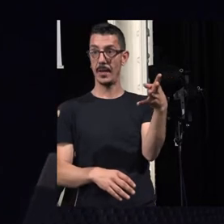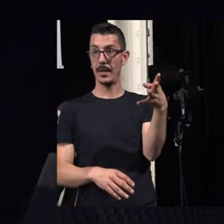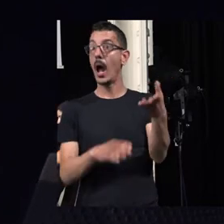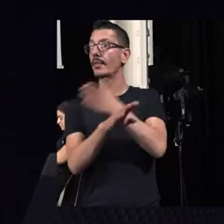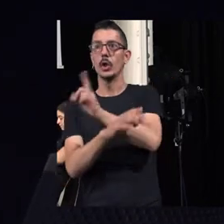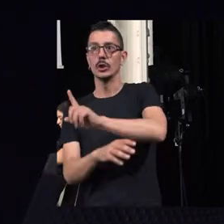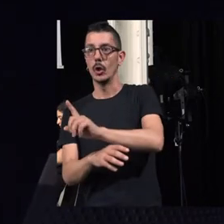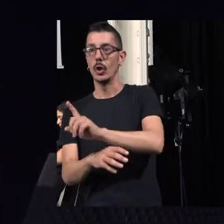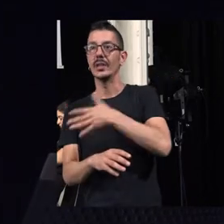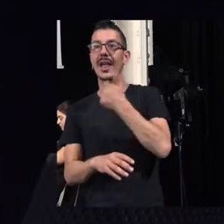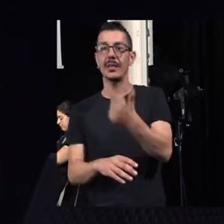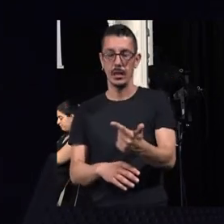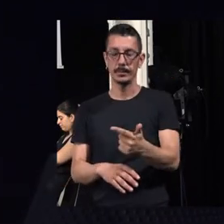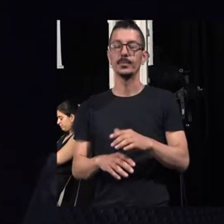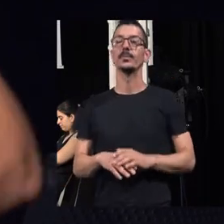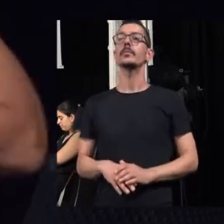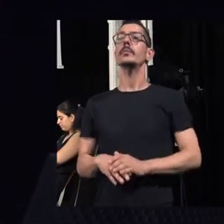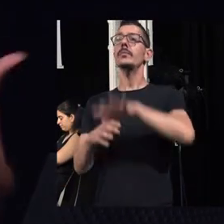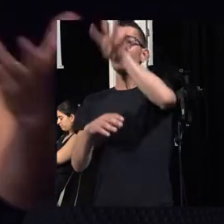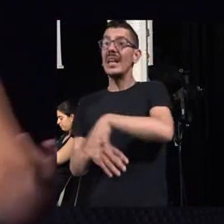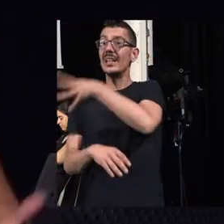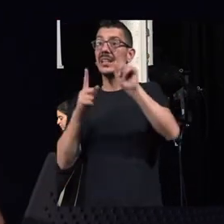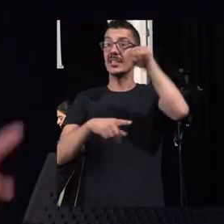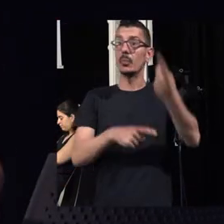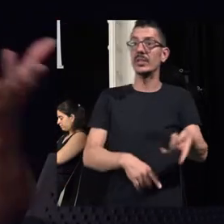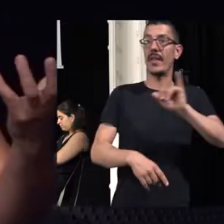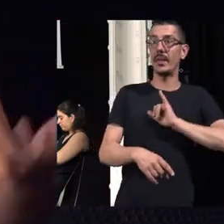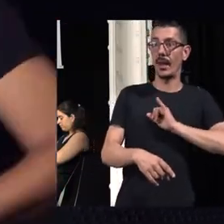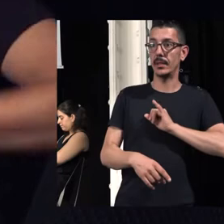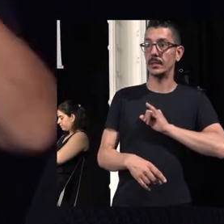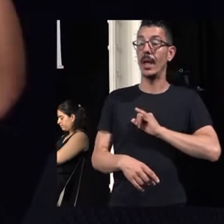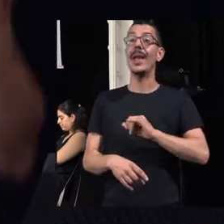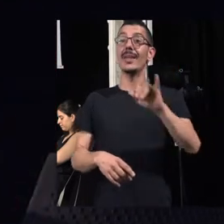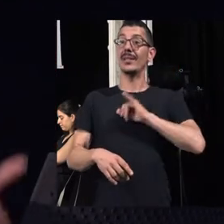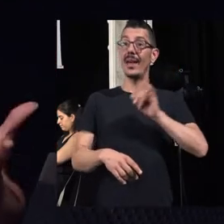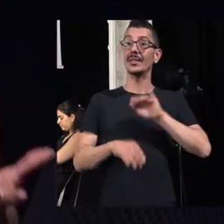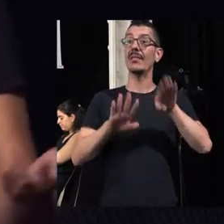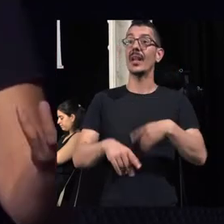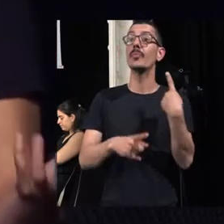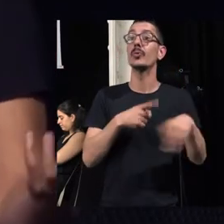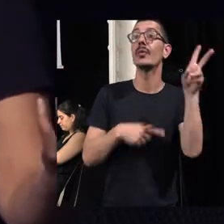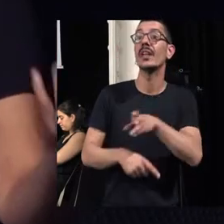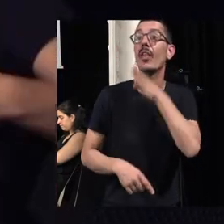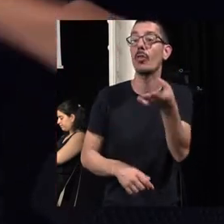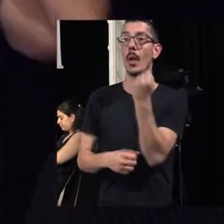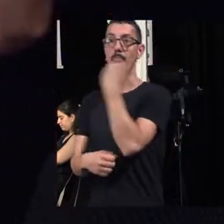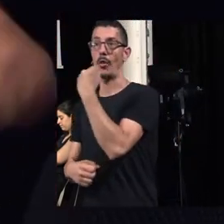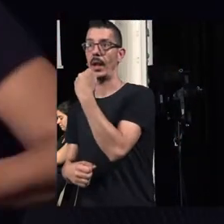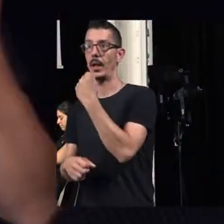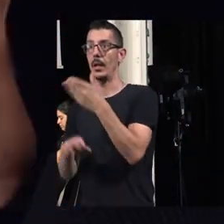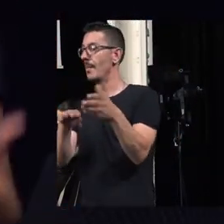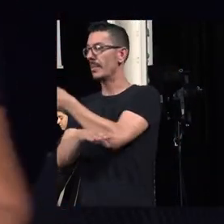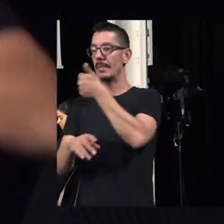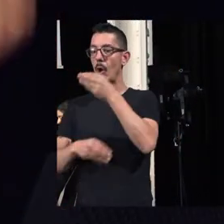pues, son posteriores. Y por tanto son el producto mismo del poder. Y por eso tanto discutimos sobre el tema,